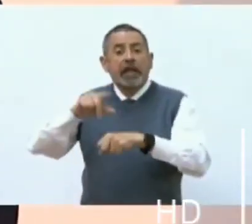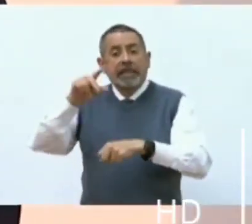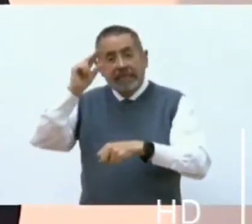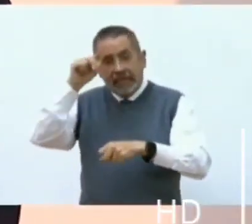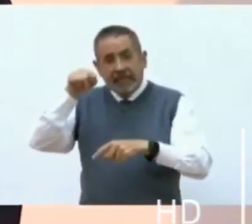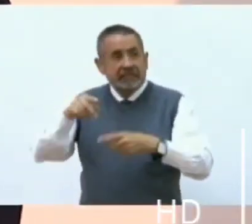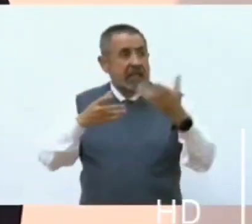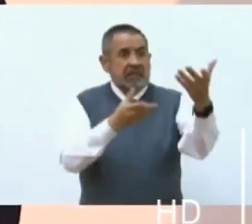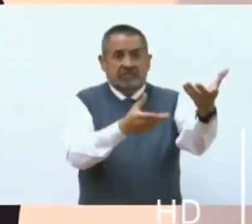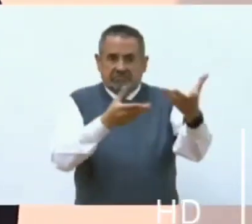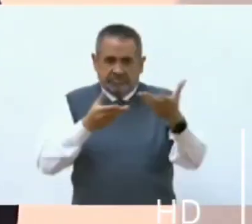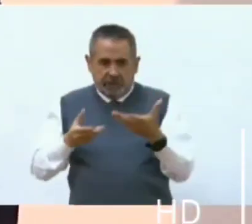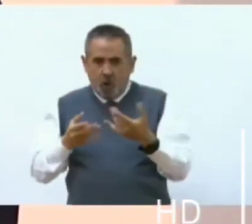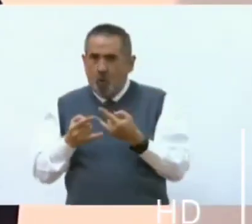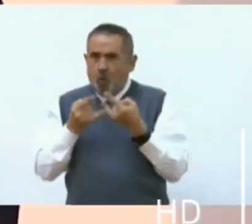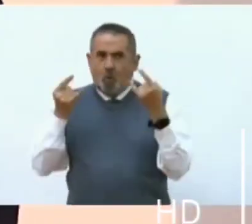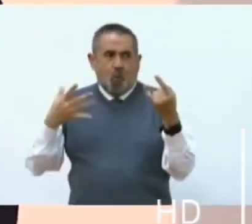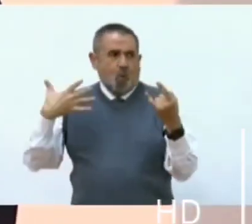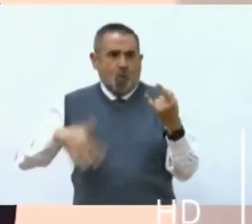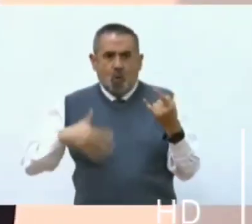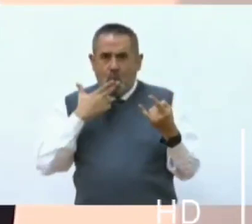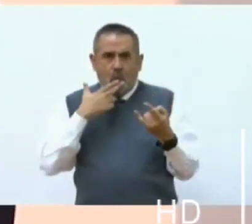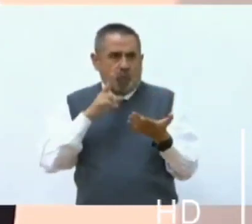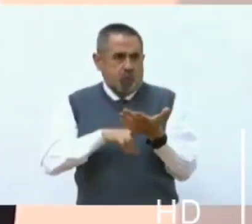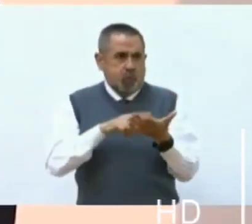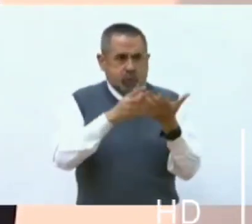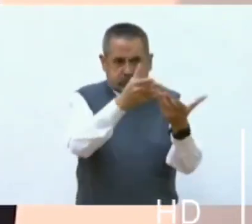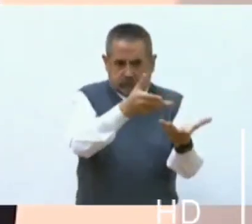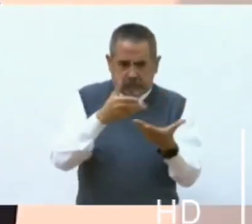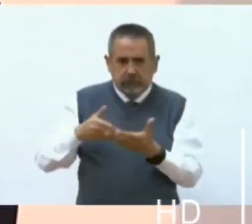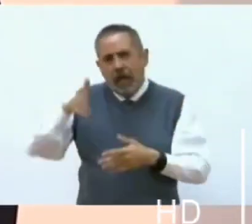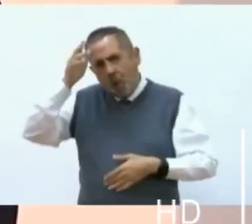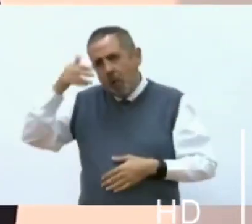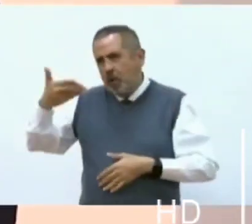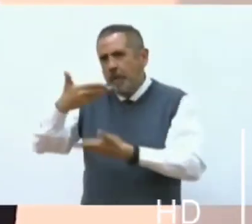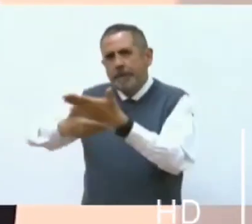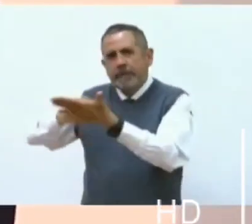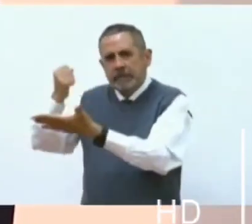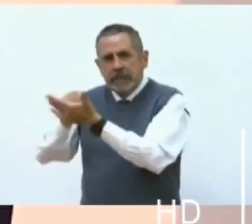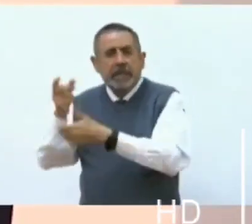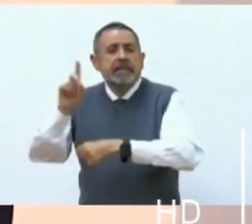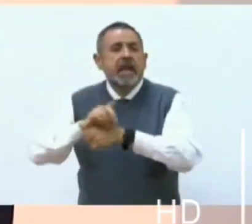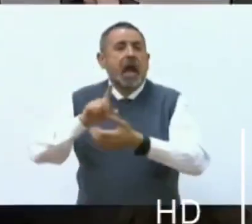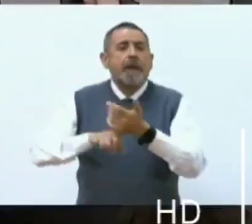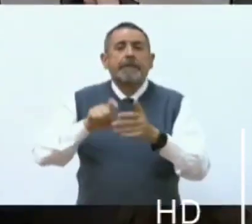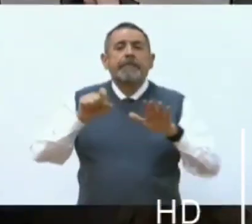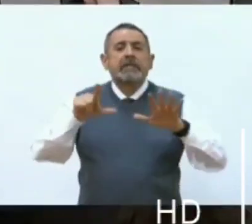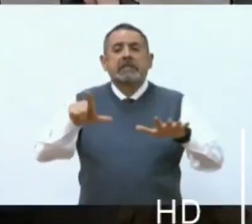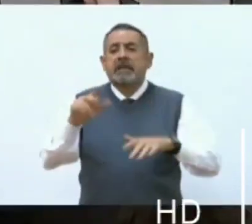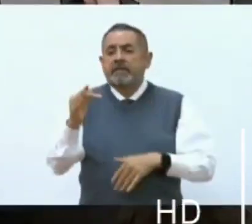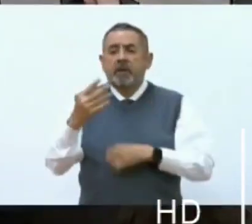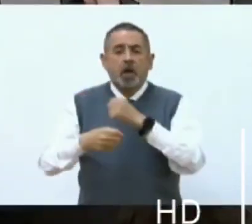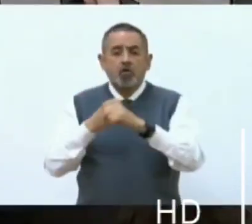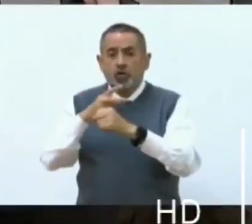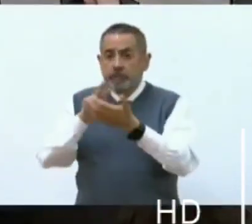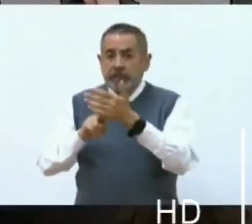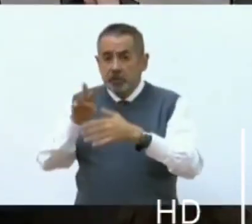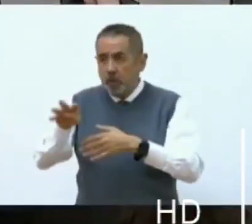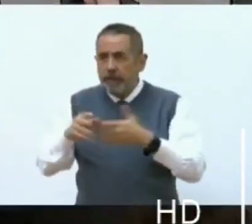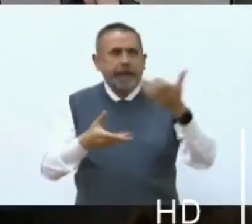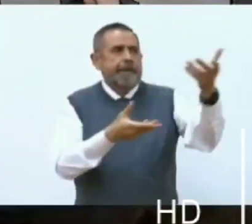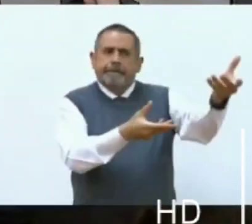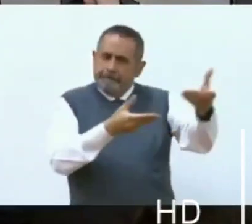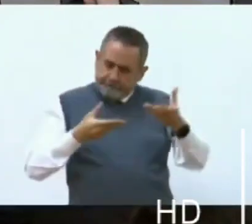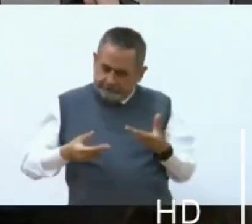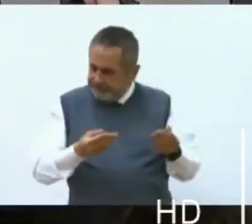archivo expedientes históricos, según el acuerdo presidencial del 27 de febrero de 2019.